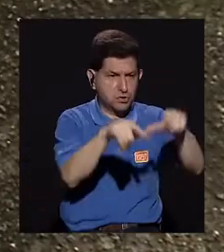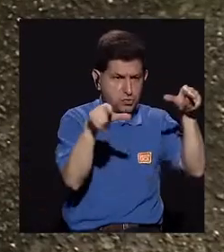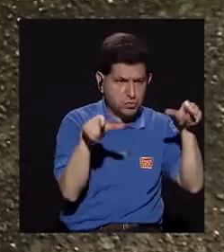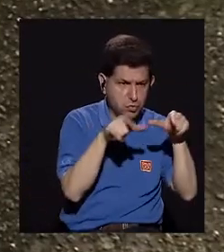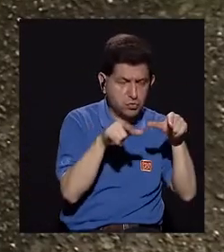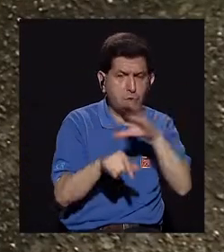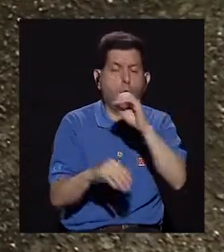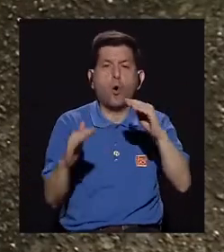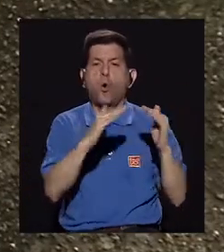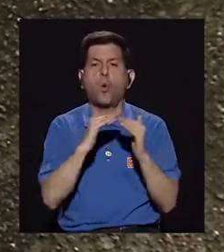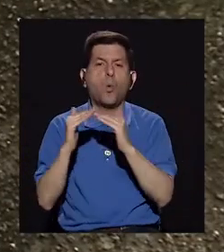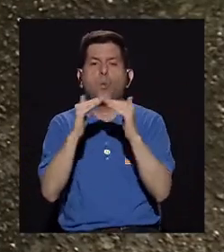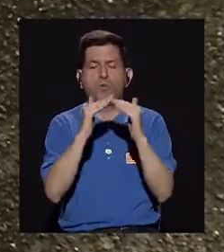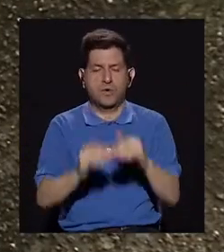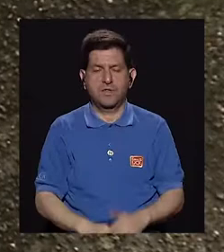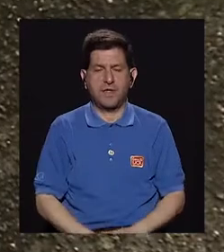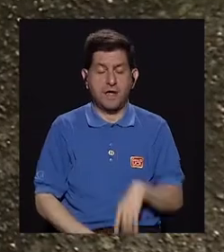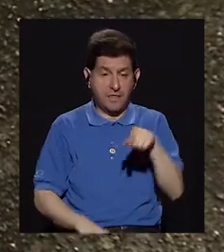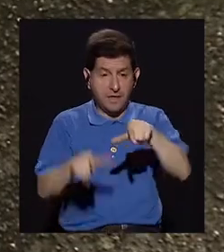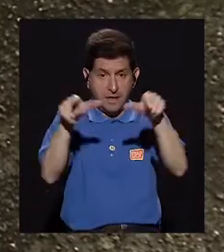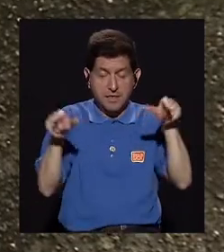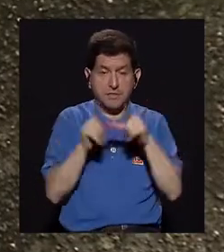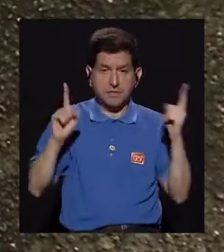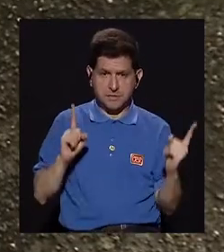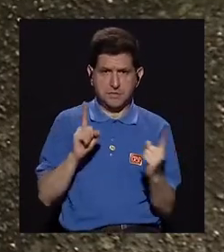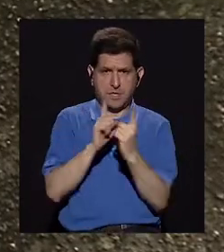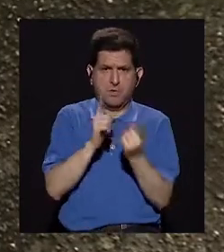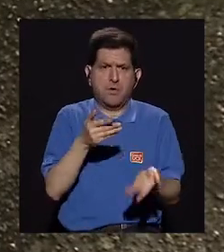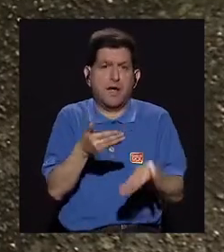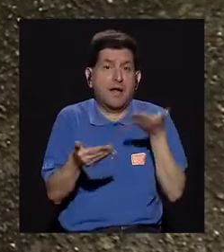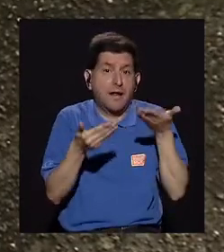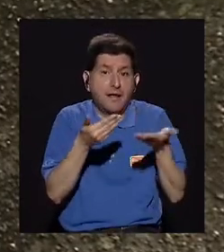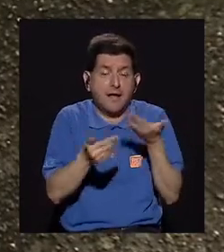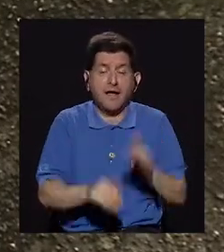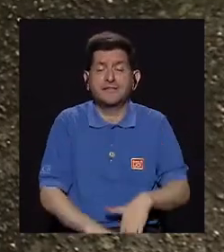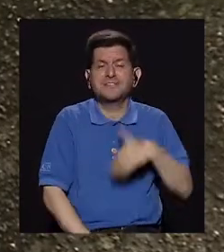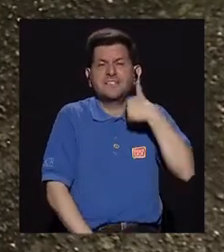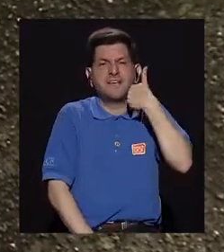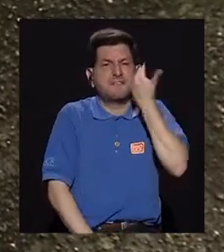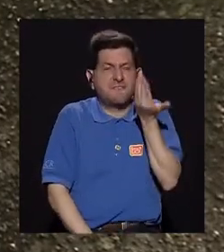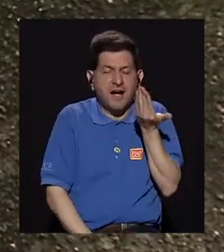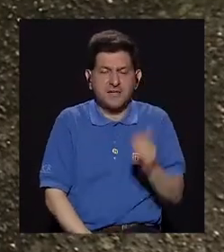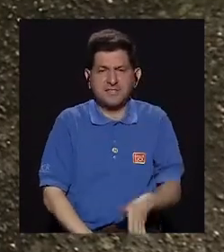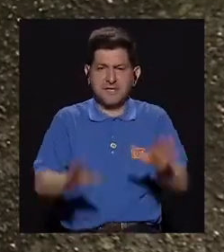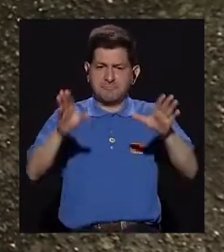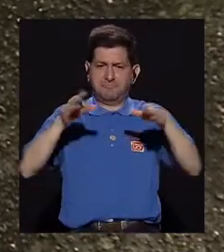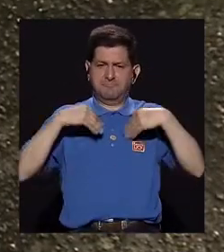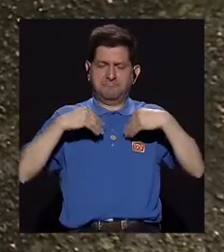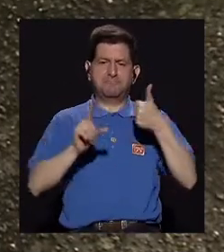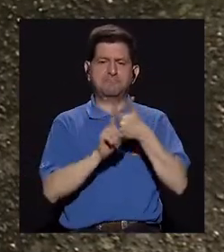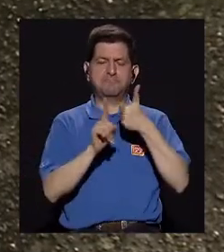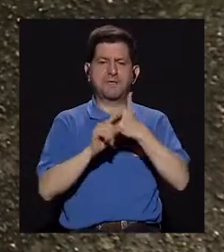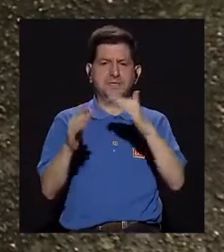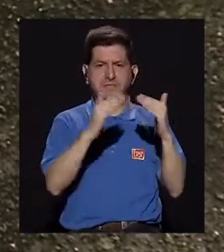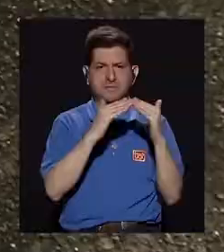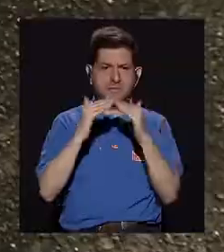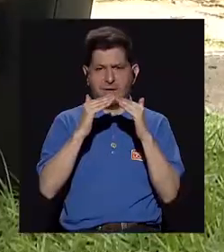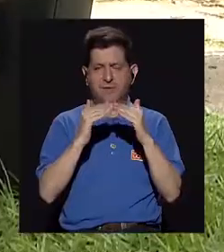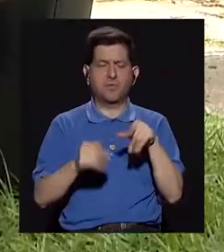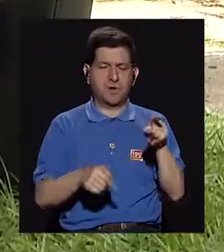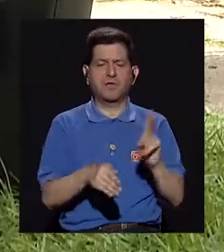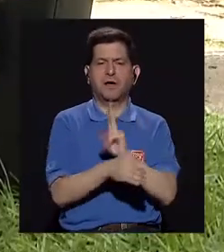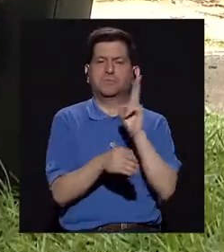más comunitarios, ¿verdad? De encuentro, que son casi que son los que son más fácilmente apropiados por las mismas comunidades que los